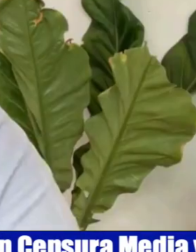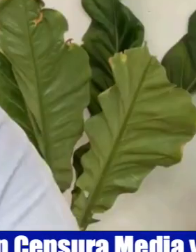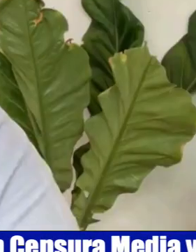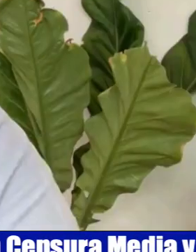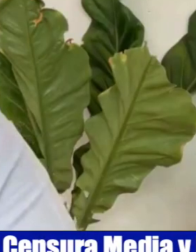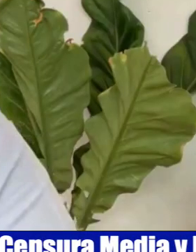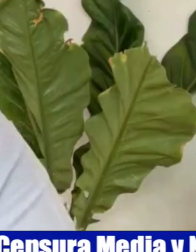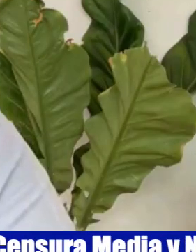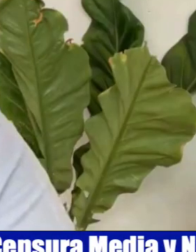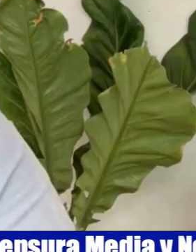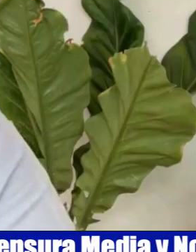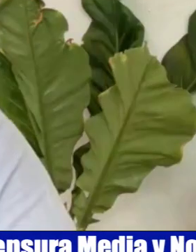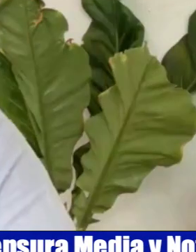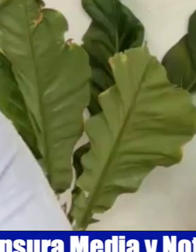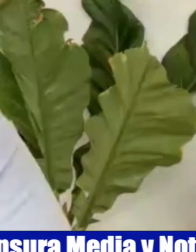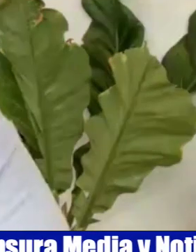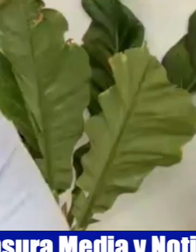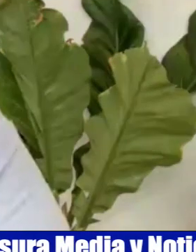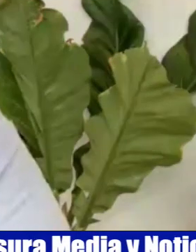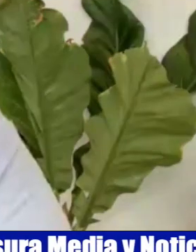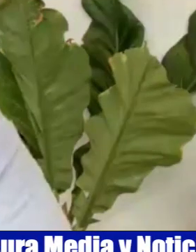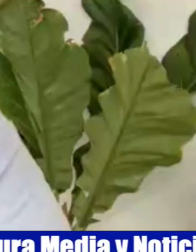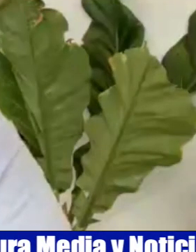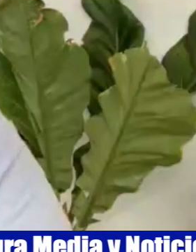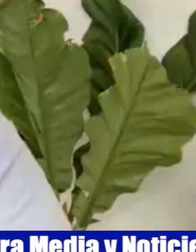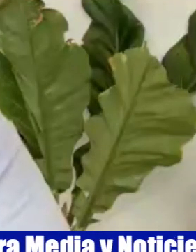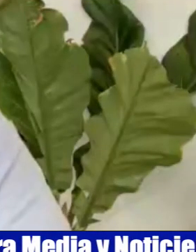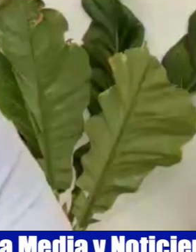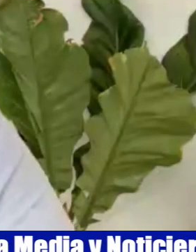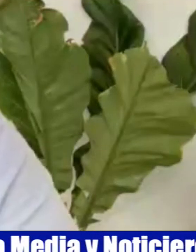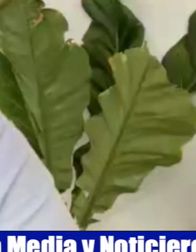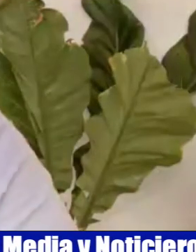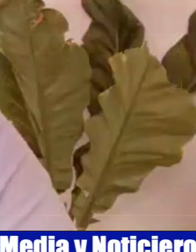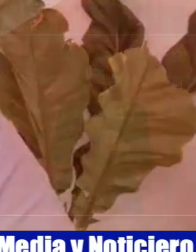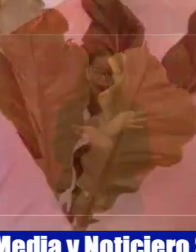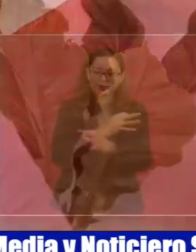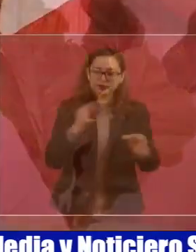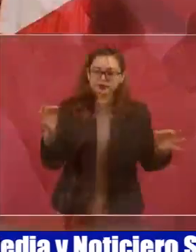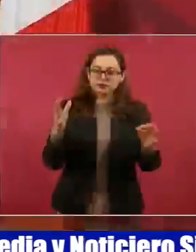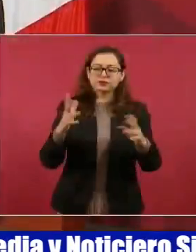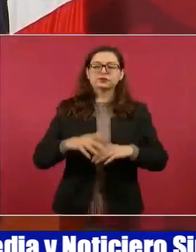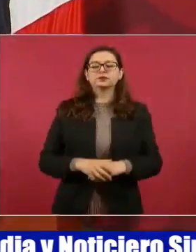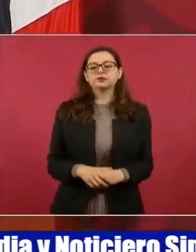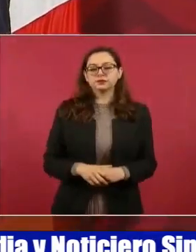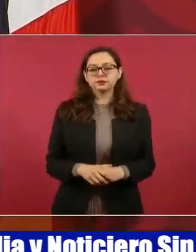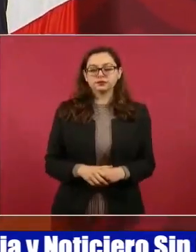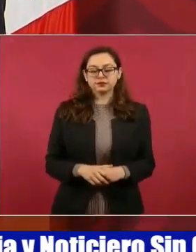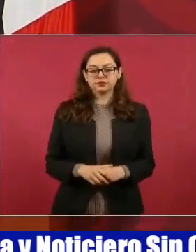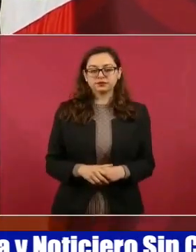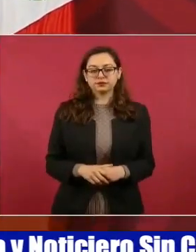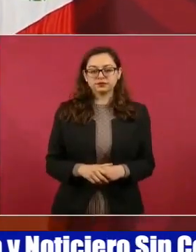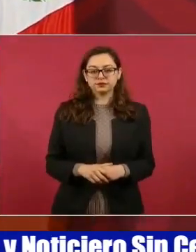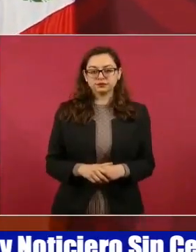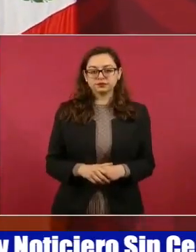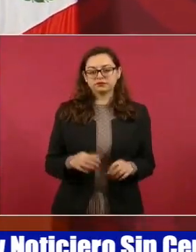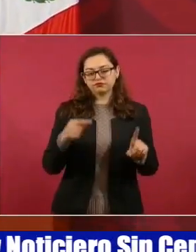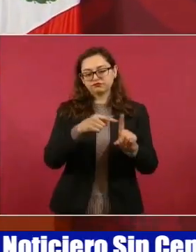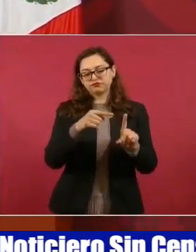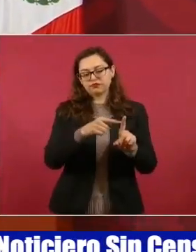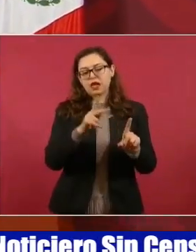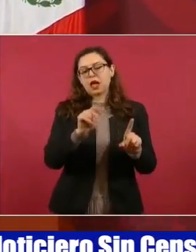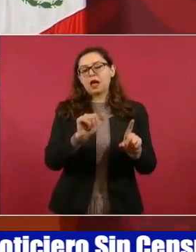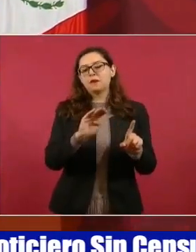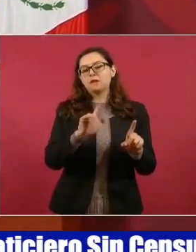insisto en este liderazgo de Andrés Manuel López Obrador hacia América Latina, como tal vez no se veía en